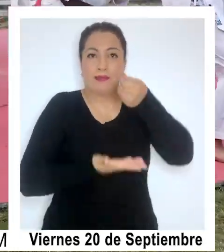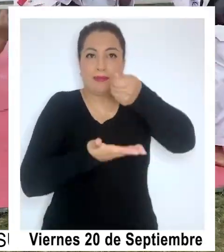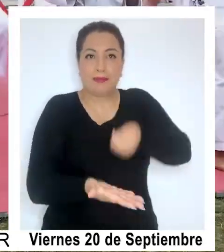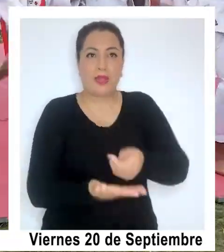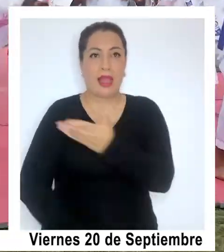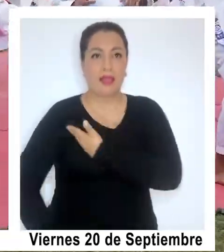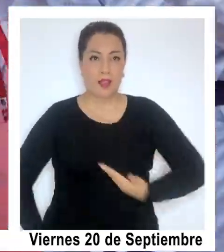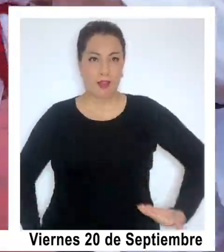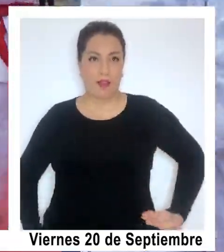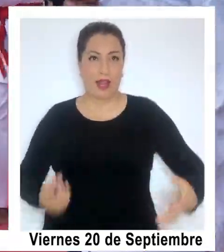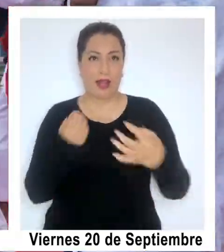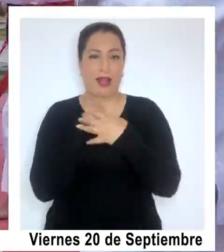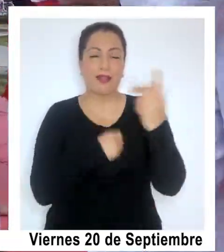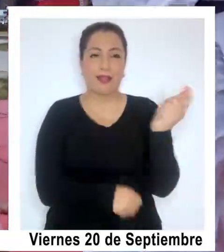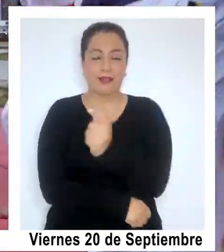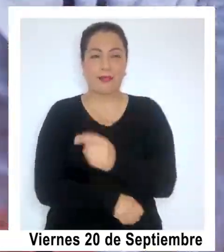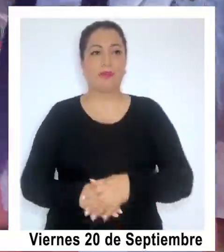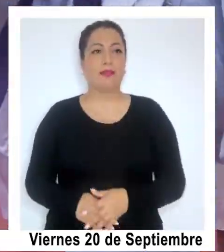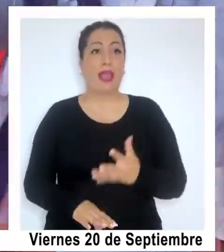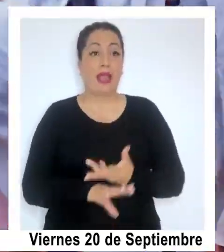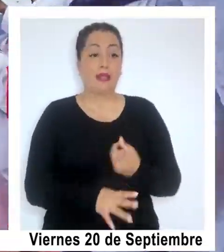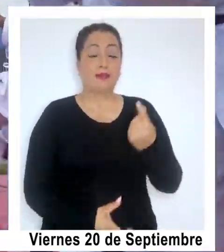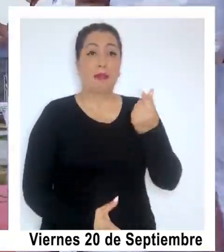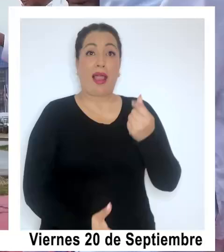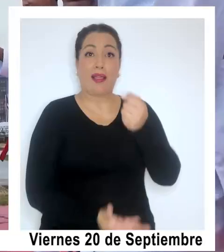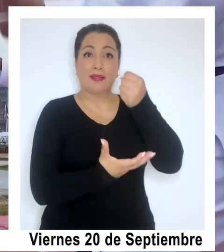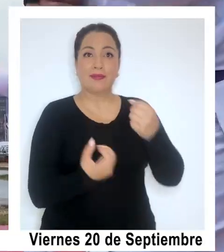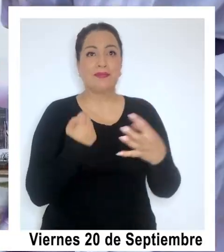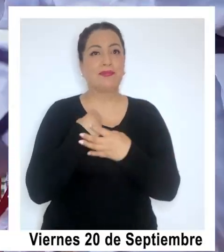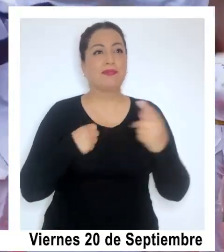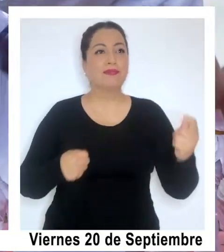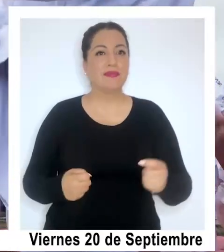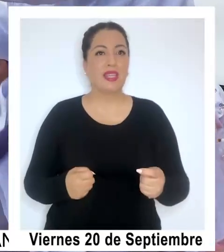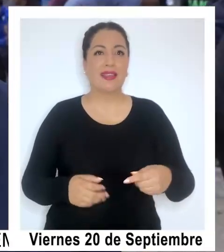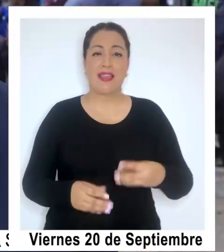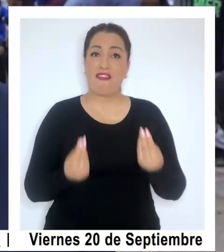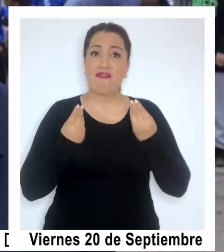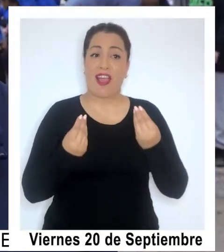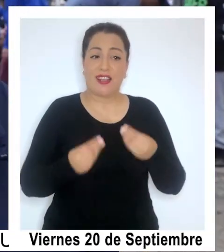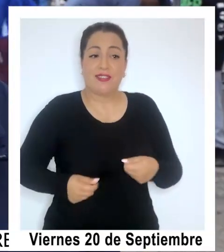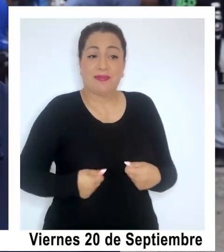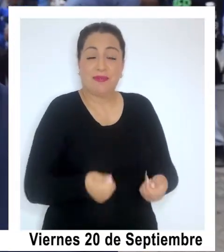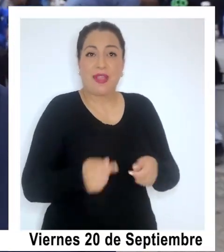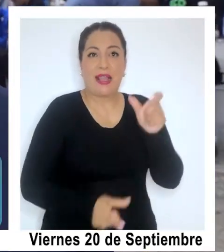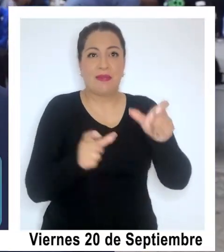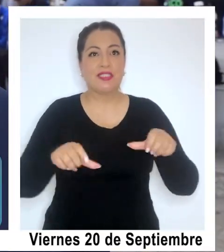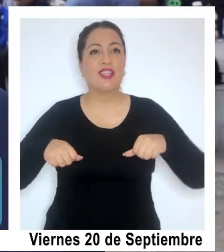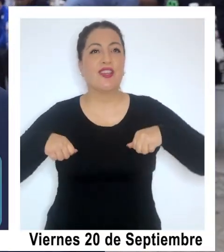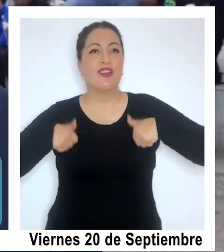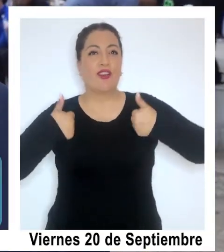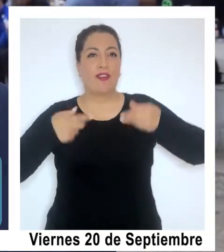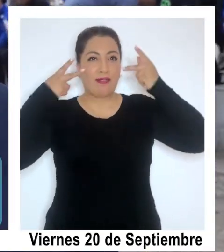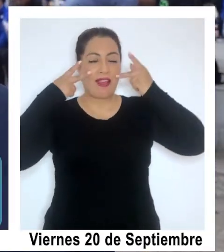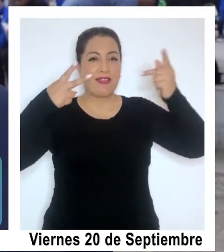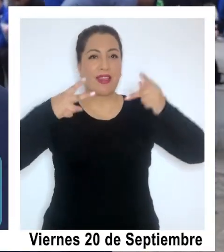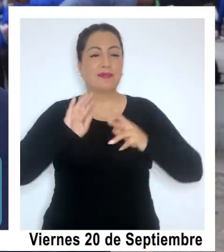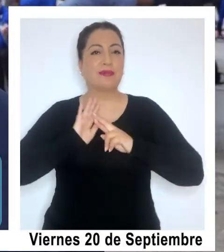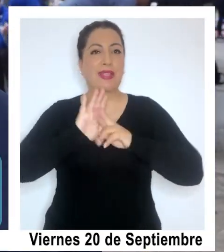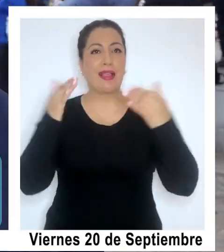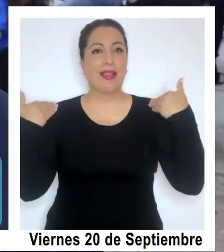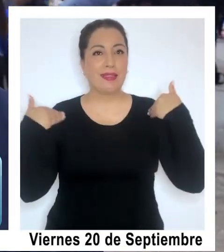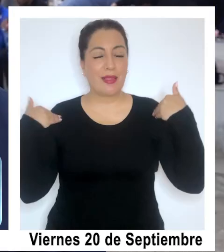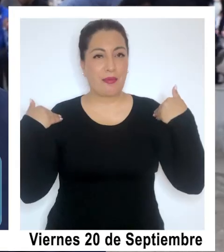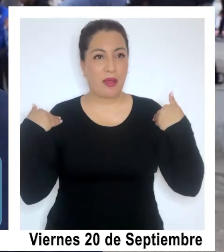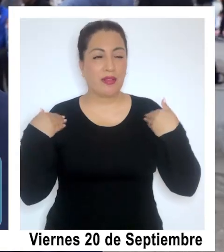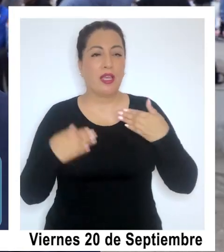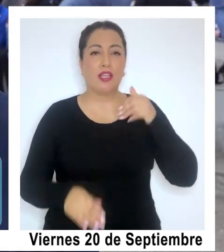del gobierno regional. Aquí hay recursos de la región que están muy bien invertidos en nuestros jóvenes que van a salir a representarnos, pero sobre todo quienes